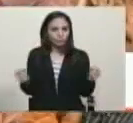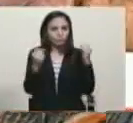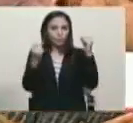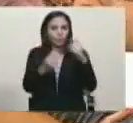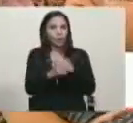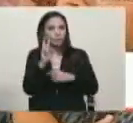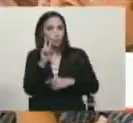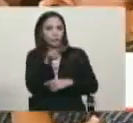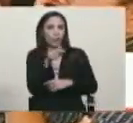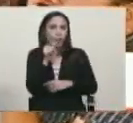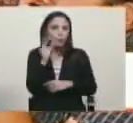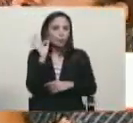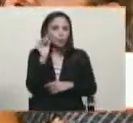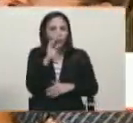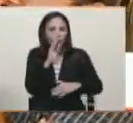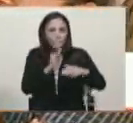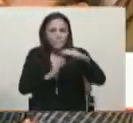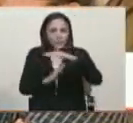ve una mujer humilde